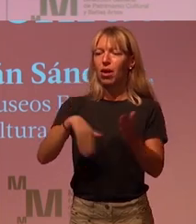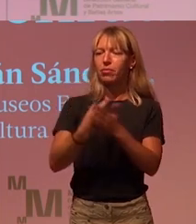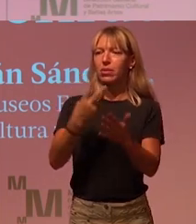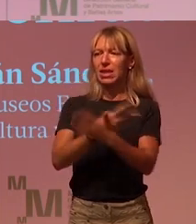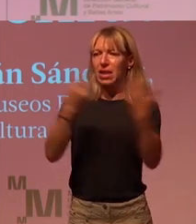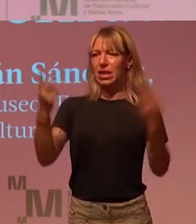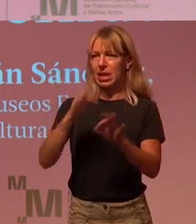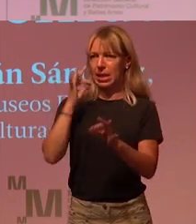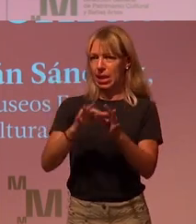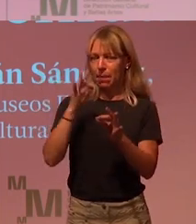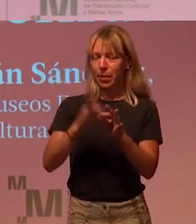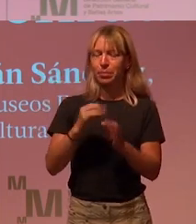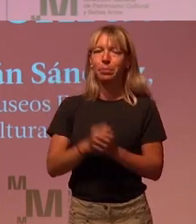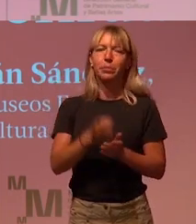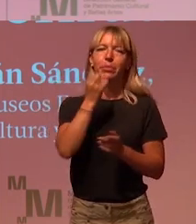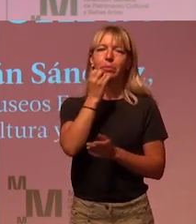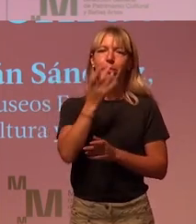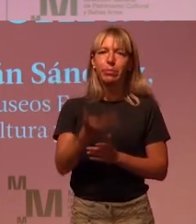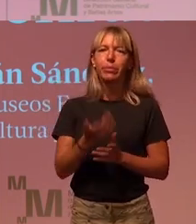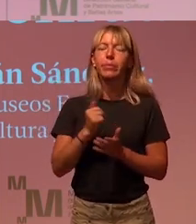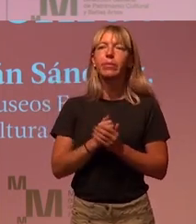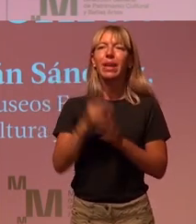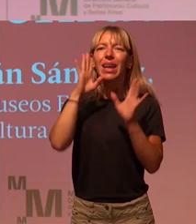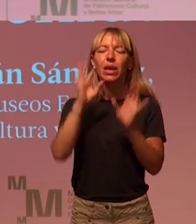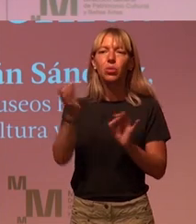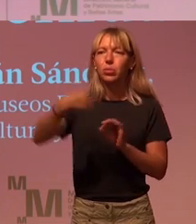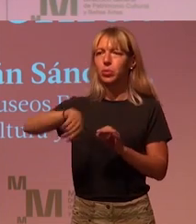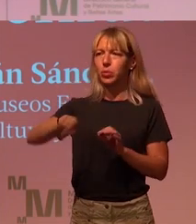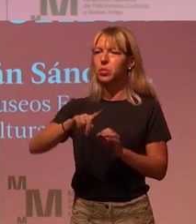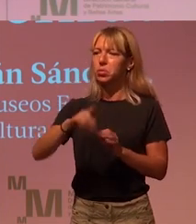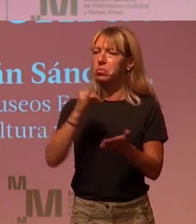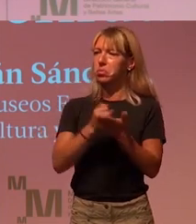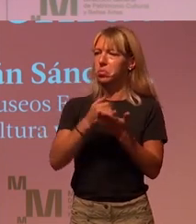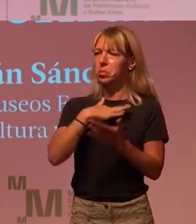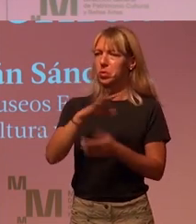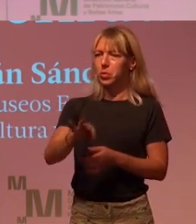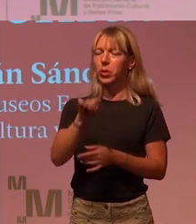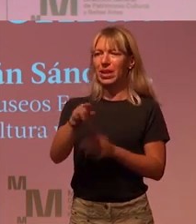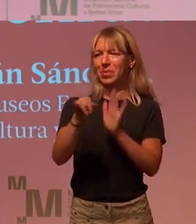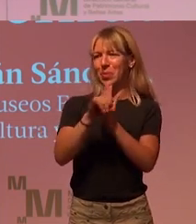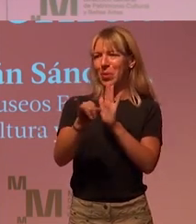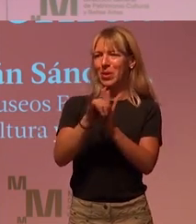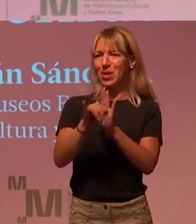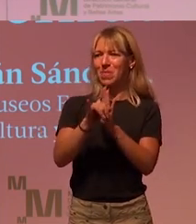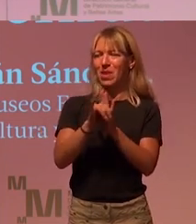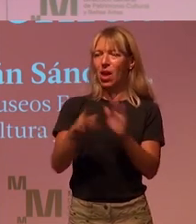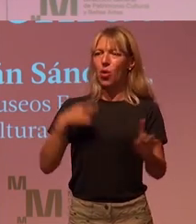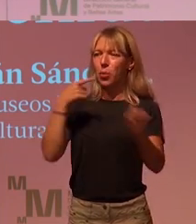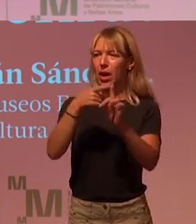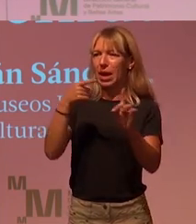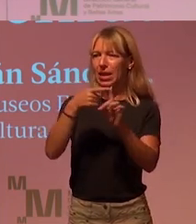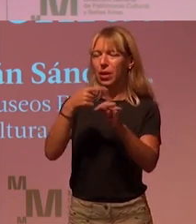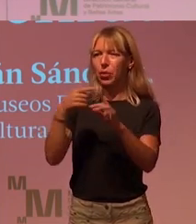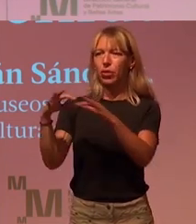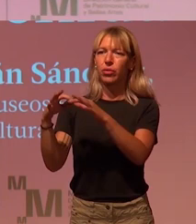de septiembre. Bien, creo que habéis podido comprobar, ¿no?, esa proximidad en objetivos